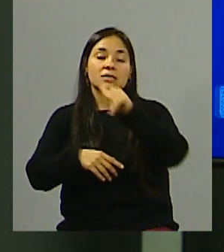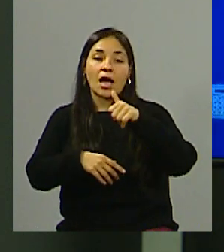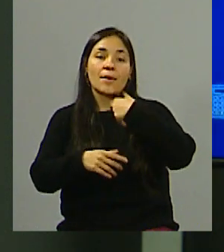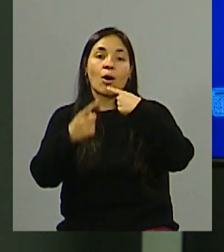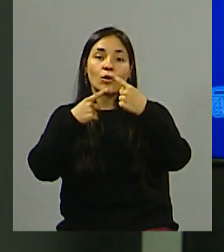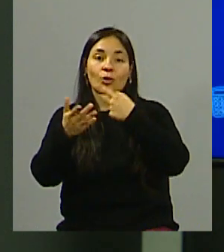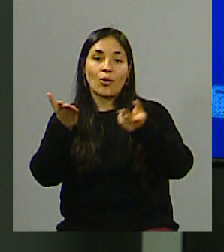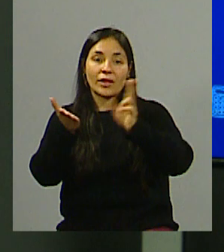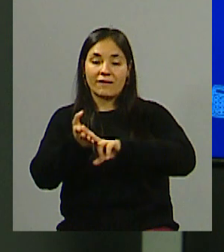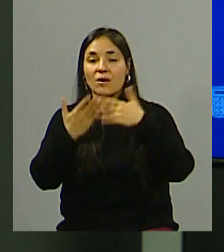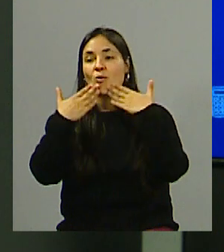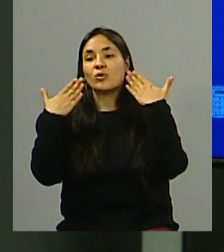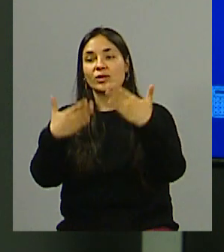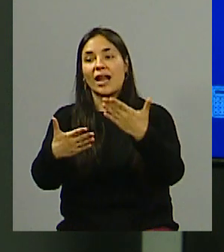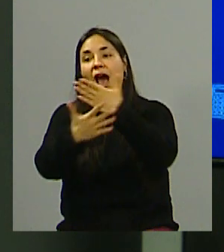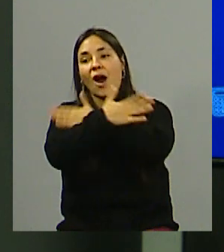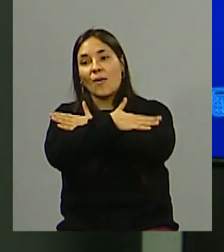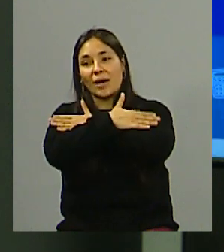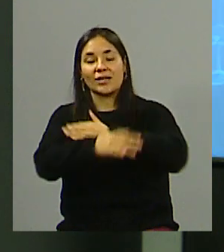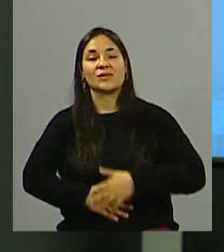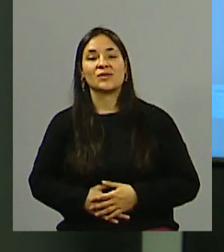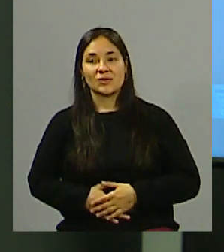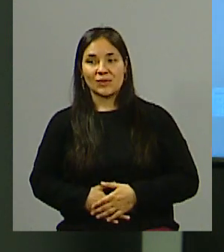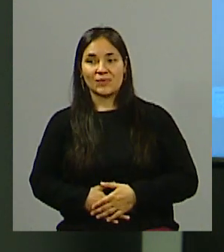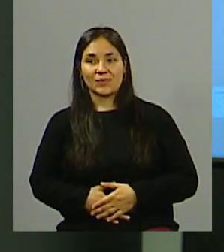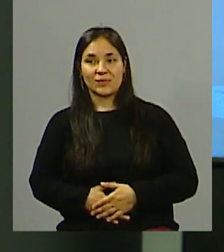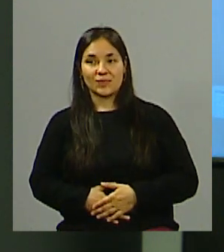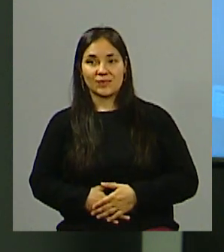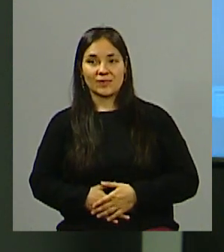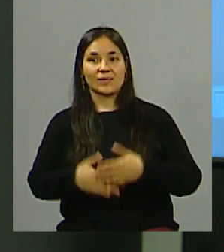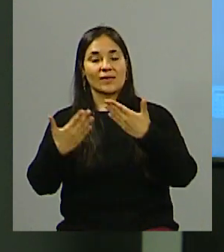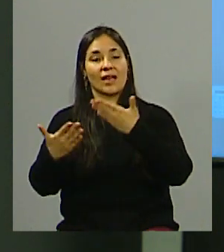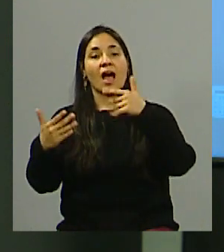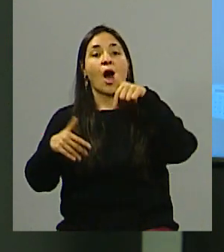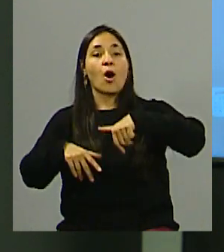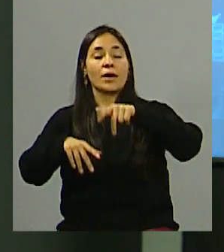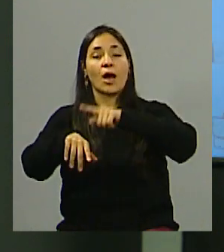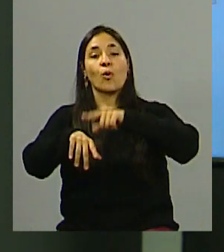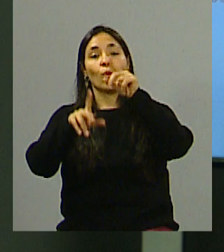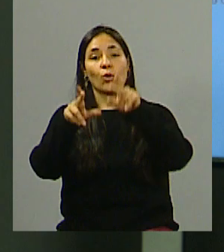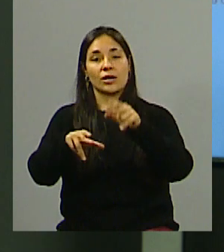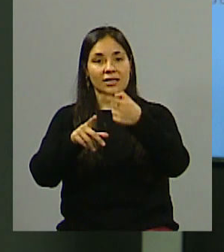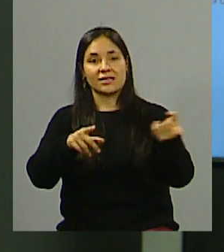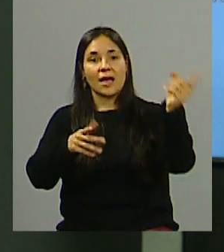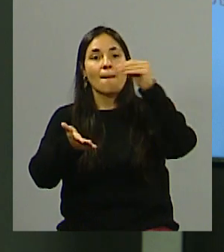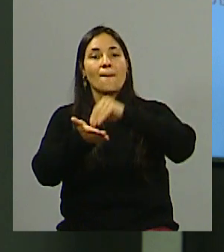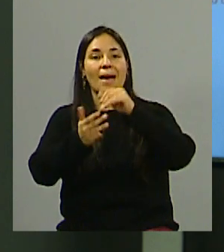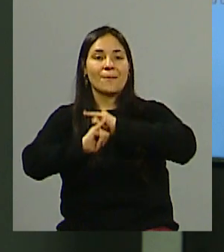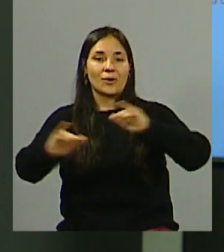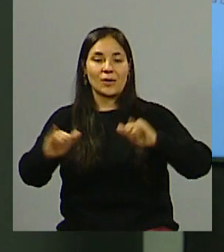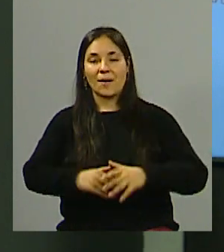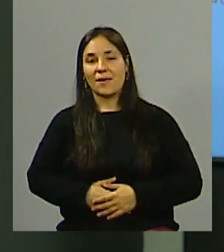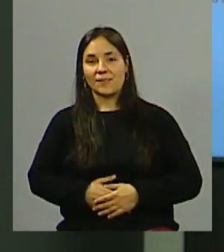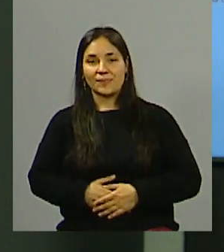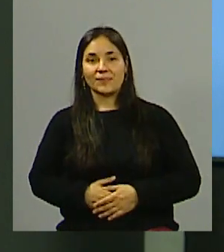gusto, Laura. Un abrazo, Maximiliano, muchas gracias. Chao. Hasta luego. Bueno, vamos a hacer un corte y seguimos con más apuntes.